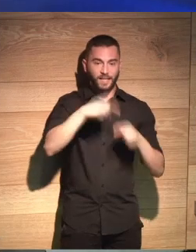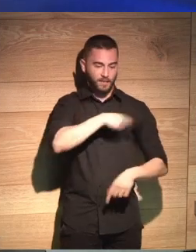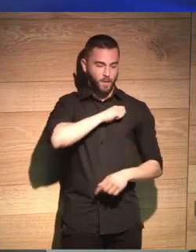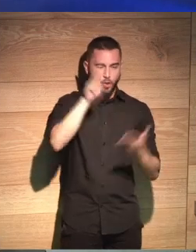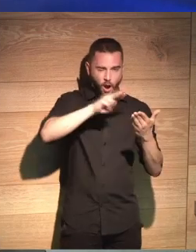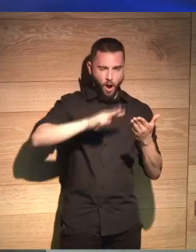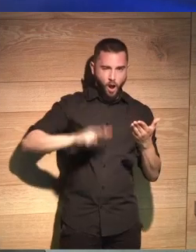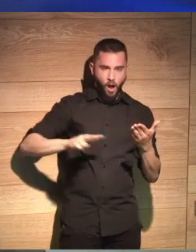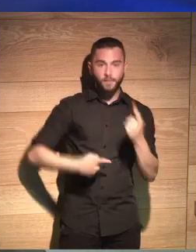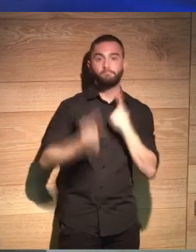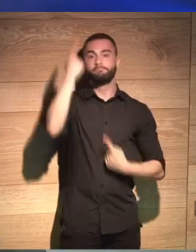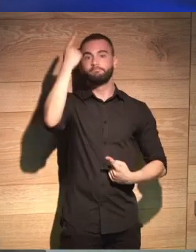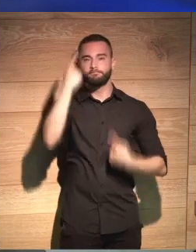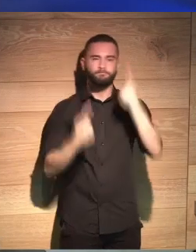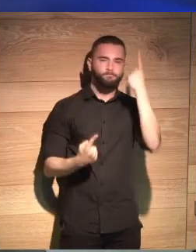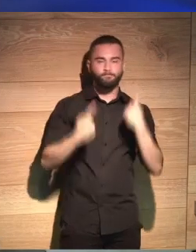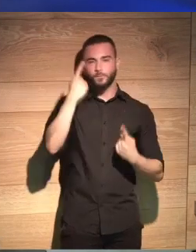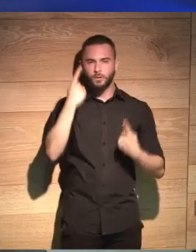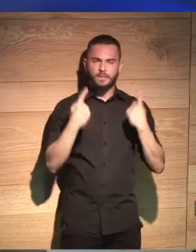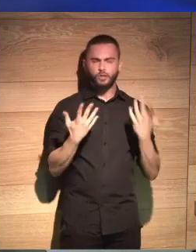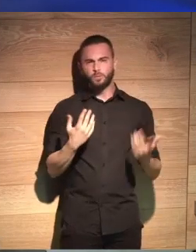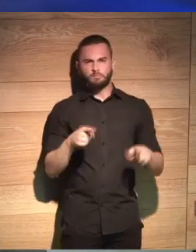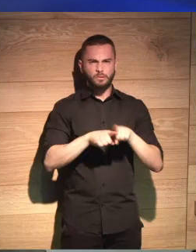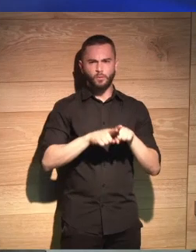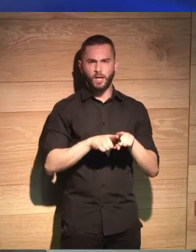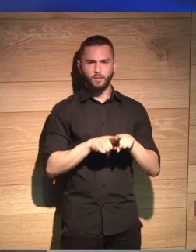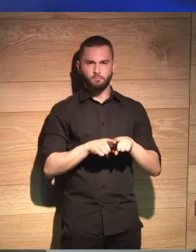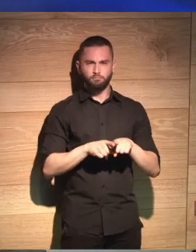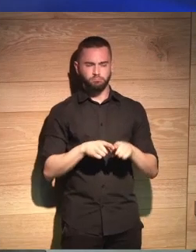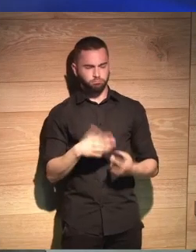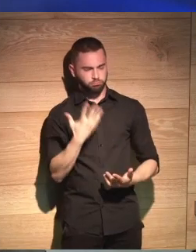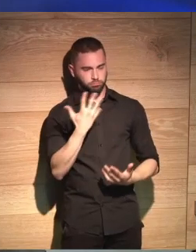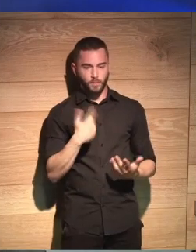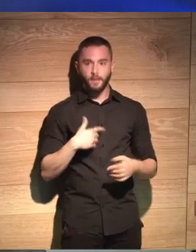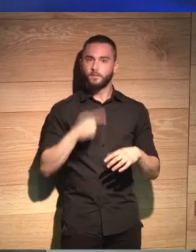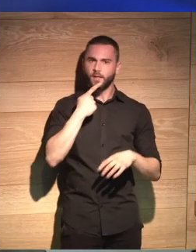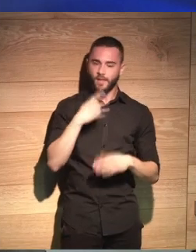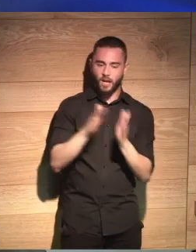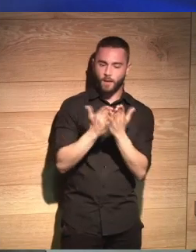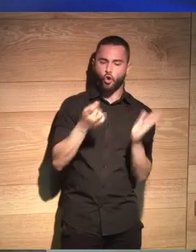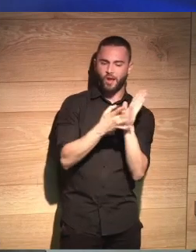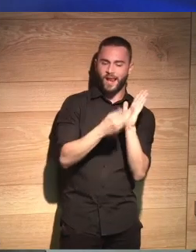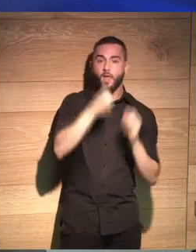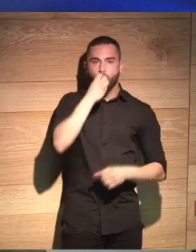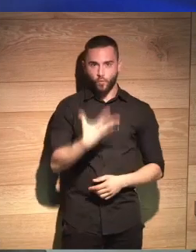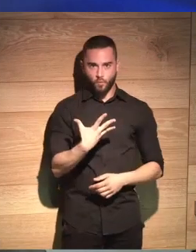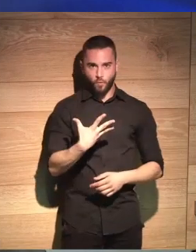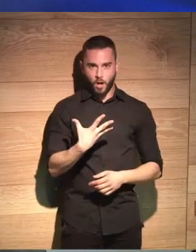poco desconcertadas, inquietas, porque saben que el libro es muy bueno y lo dicen. Al mismo tiempo les